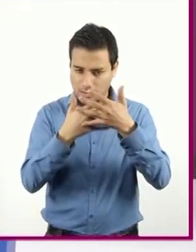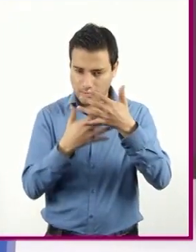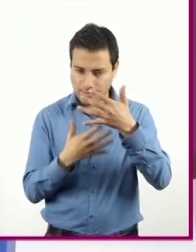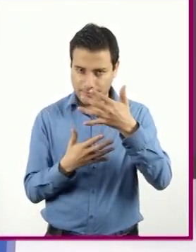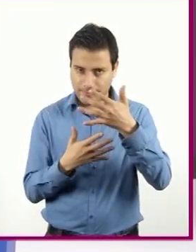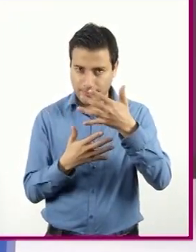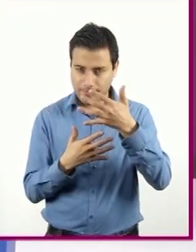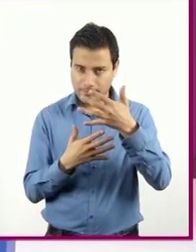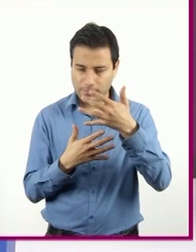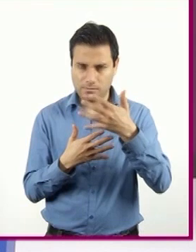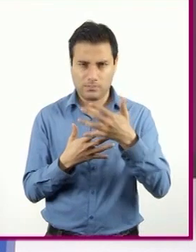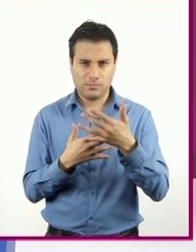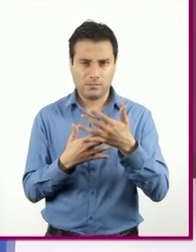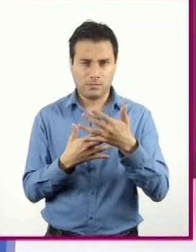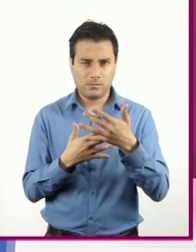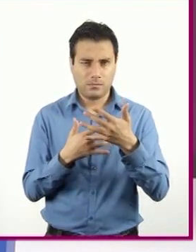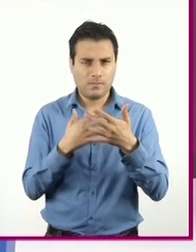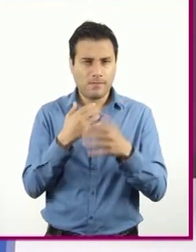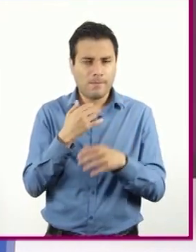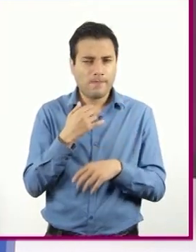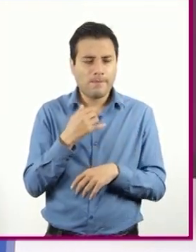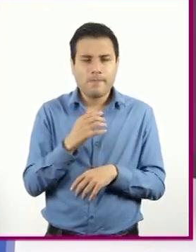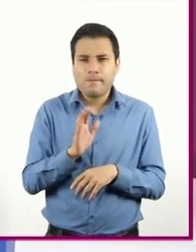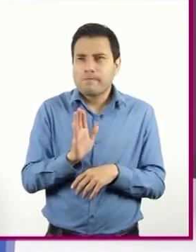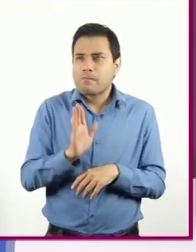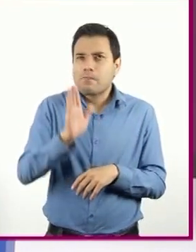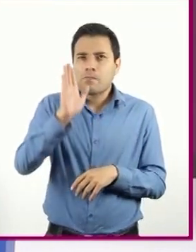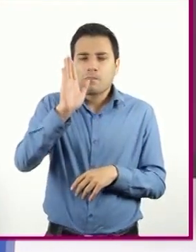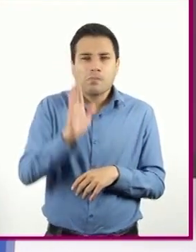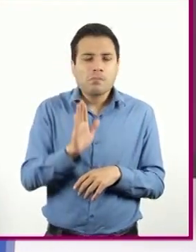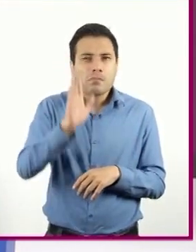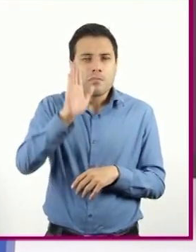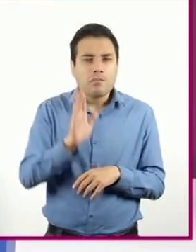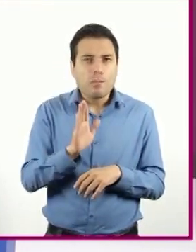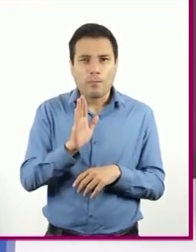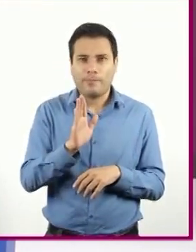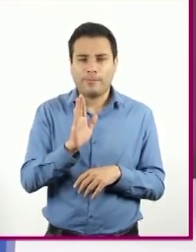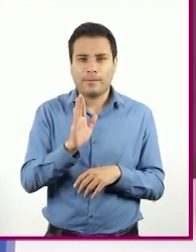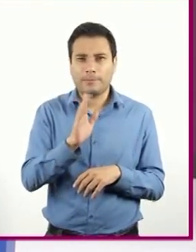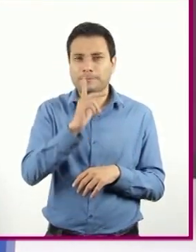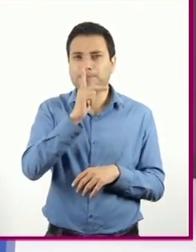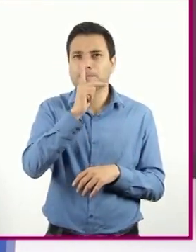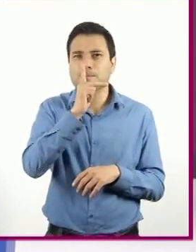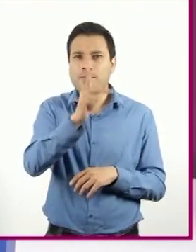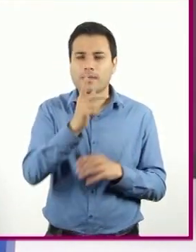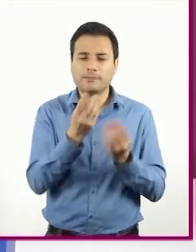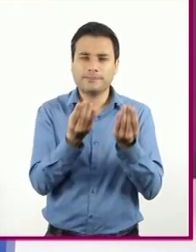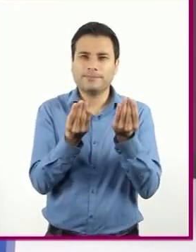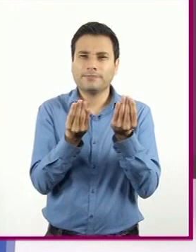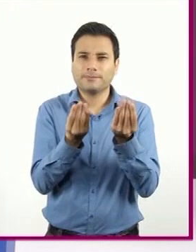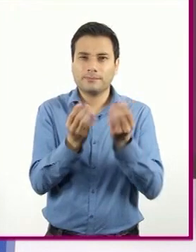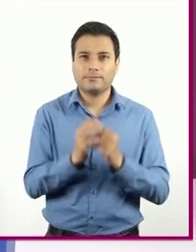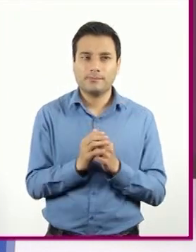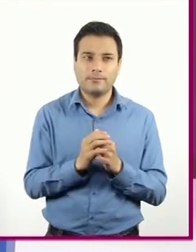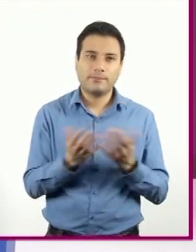Imagínense, como si pudiéramos hacer montones con ella. Aquí estarán los